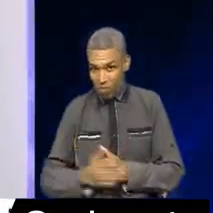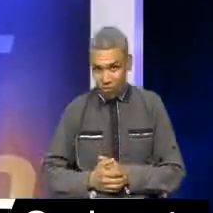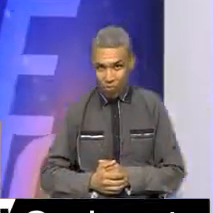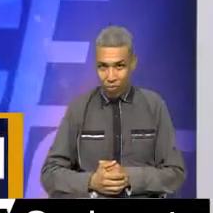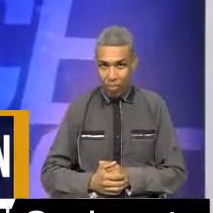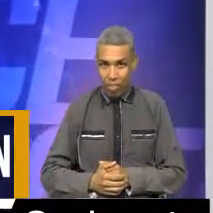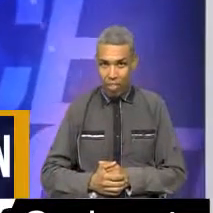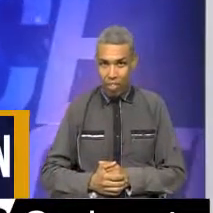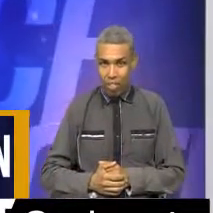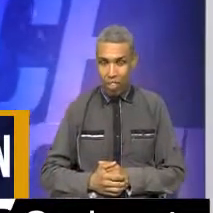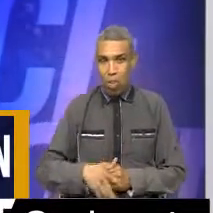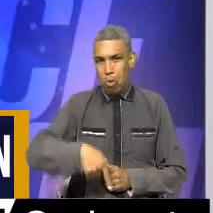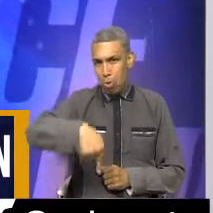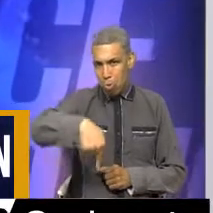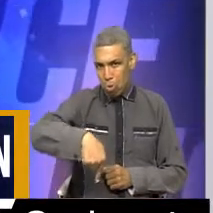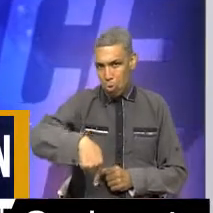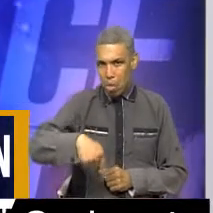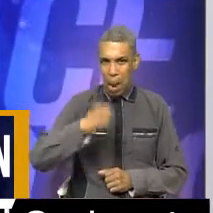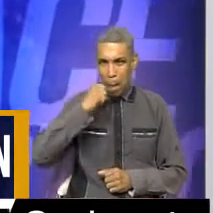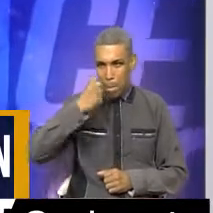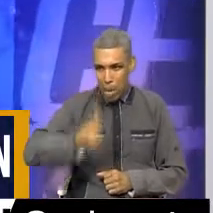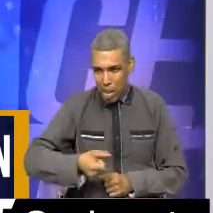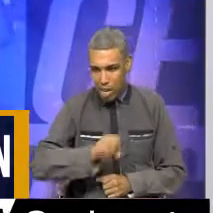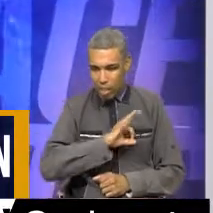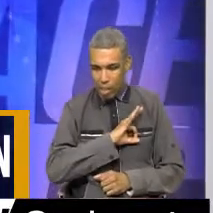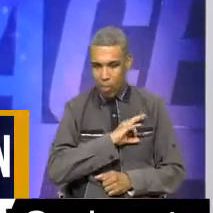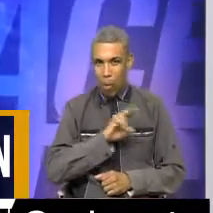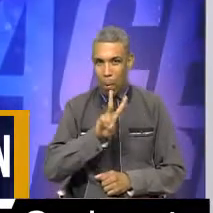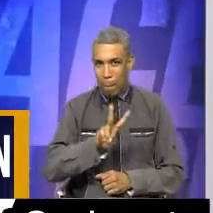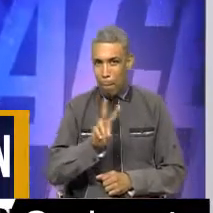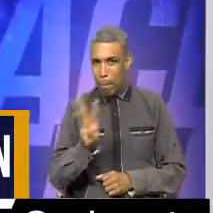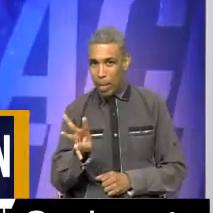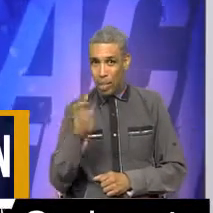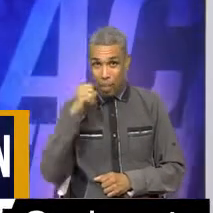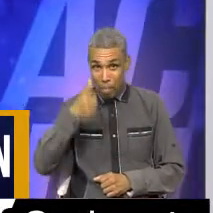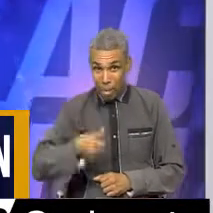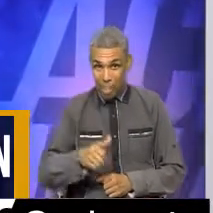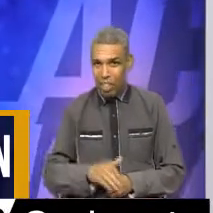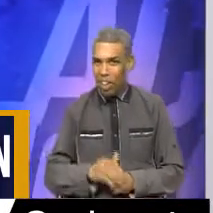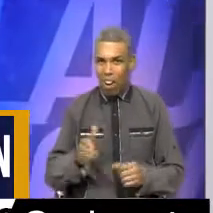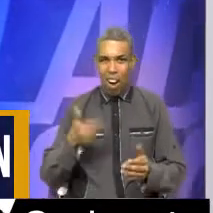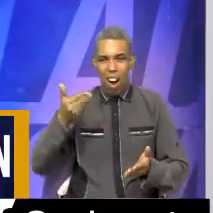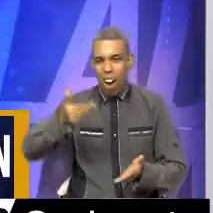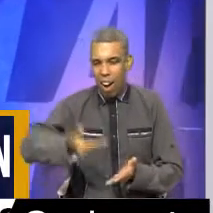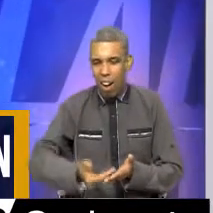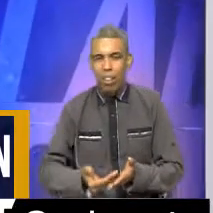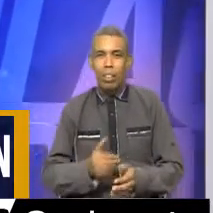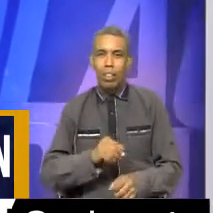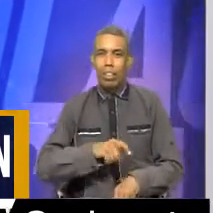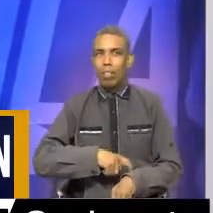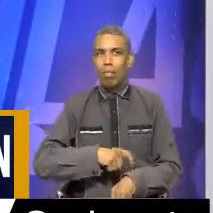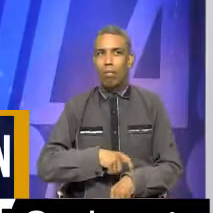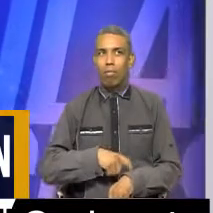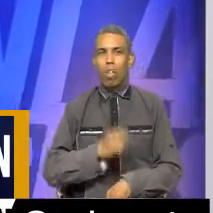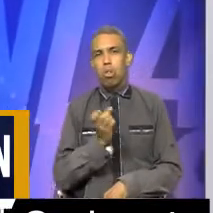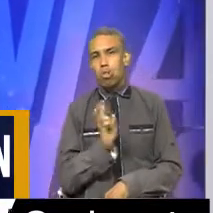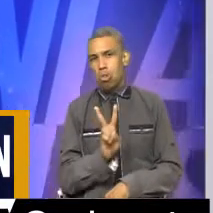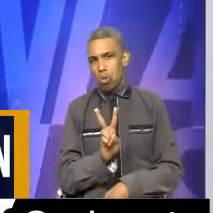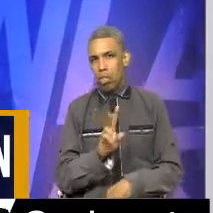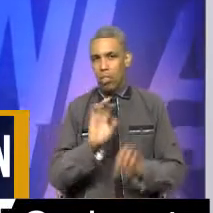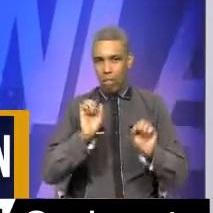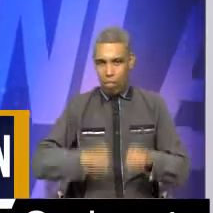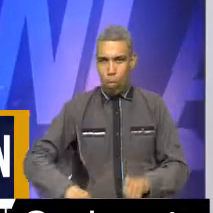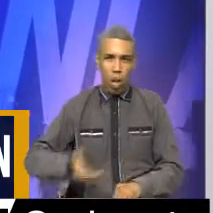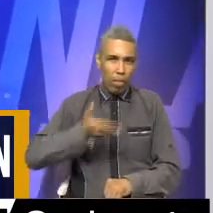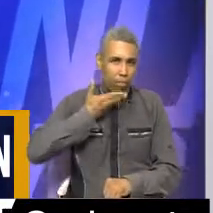hasta el día de hoy y mañana sábado 23 de diciembre con horario extendido en los negocios de Barranca Bermeja hasta medianoche. Es decir,